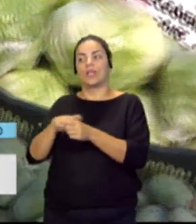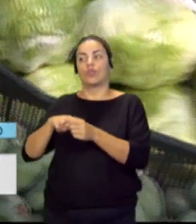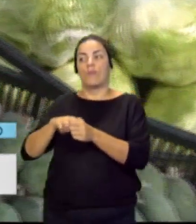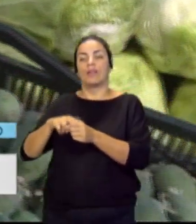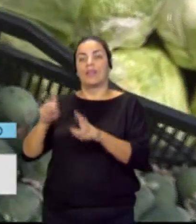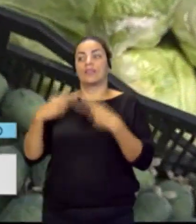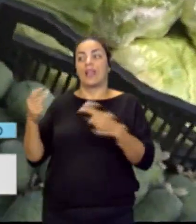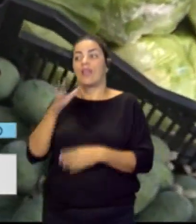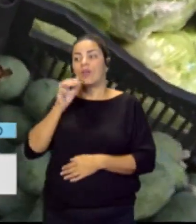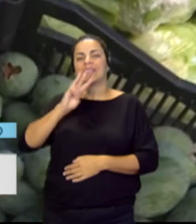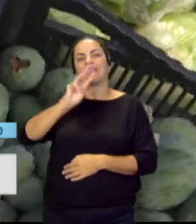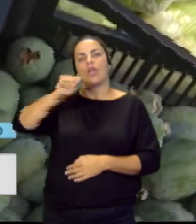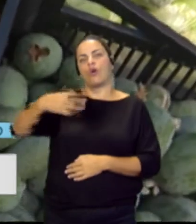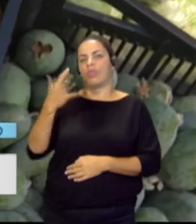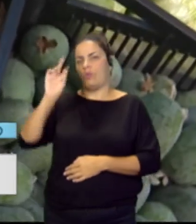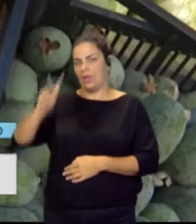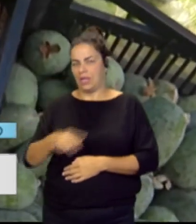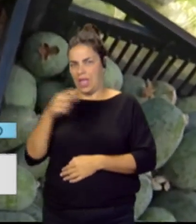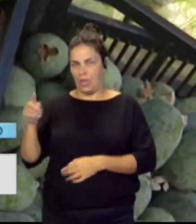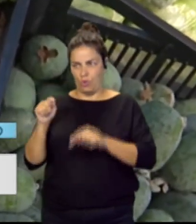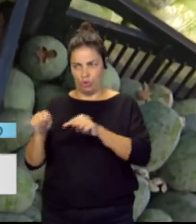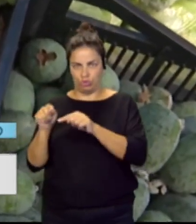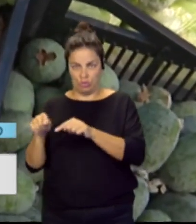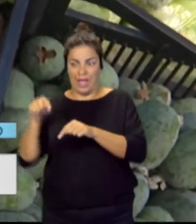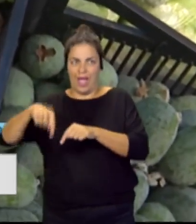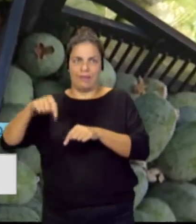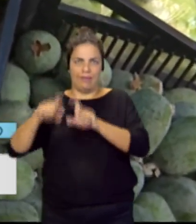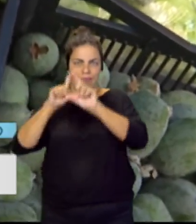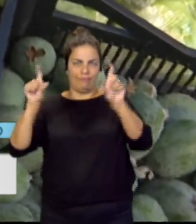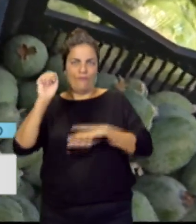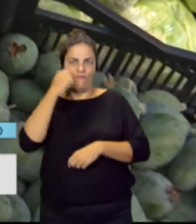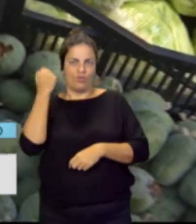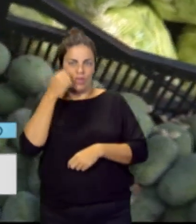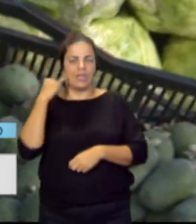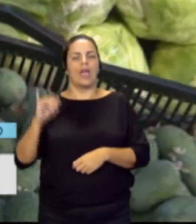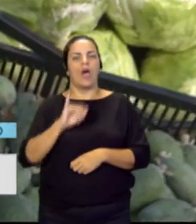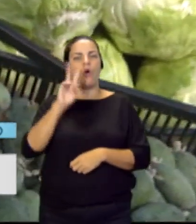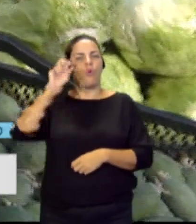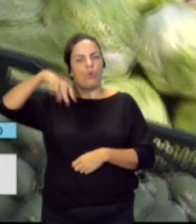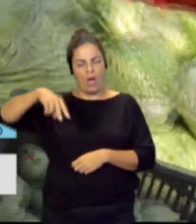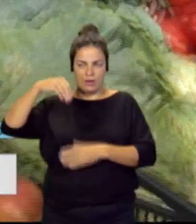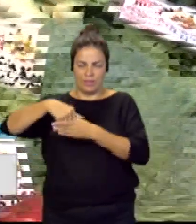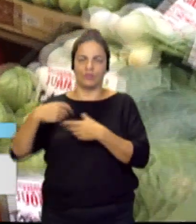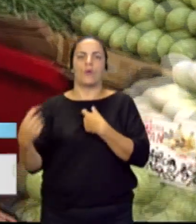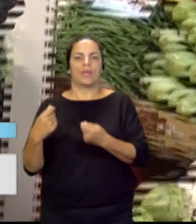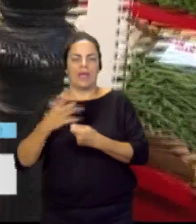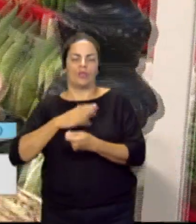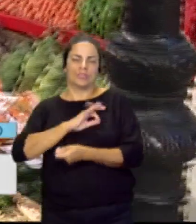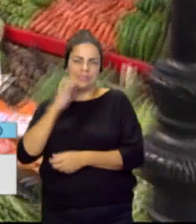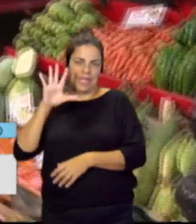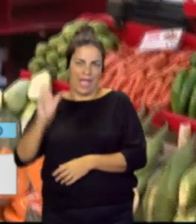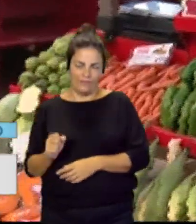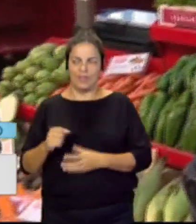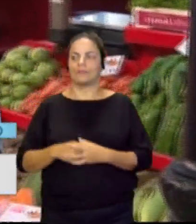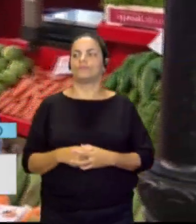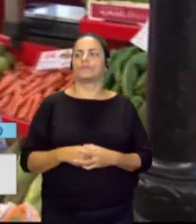a 3,5 aquí en este establecimiento En la frutería Juan aquí en el mercado de Nuestra Señora de África lo siguiente que